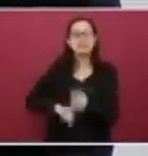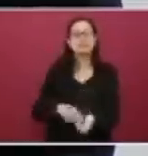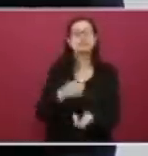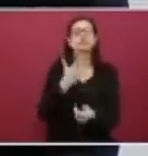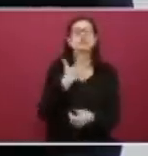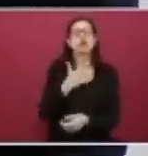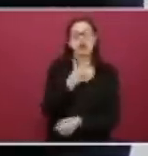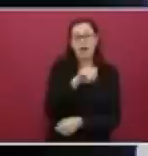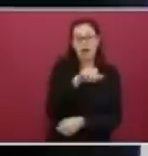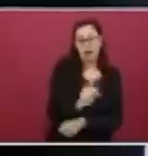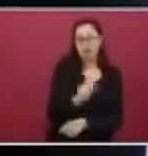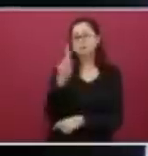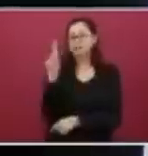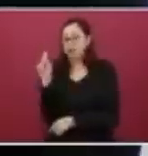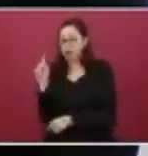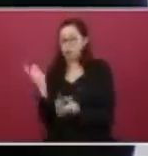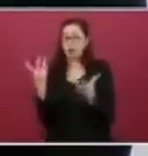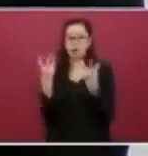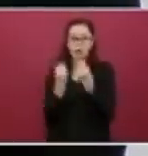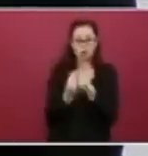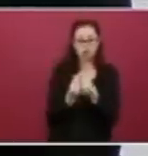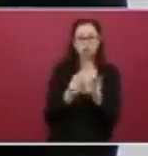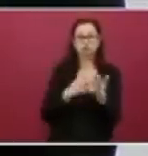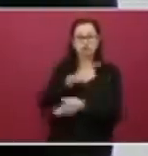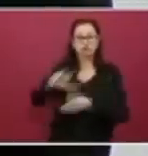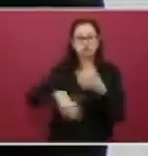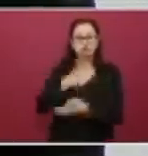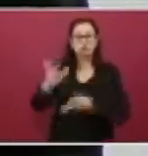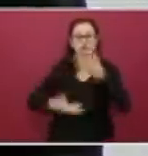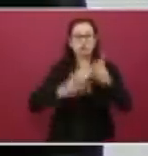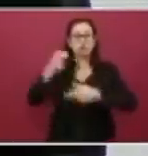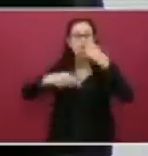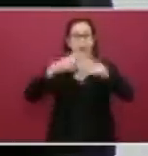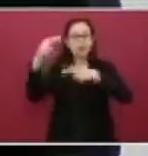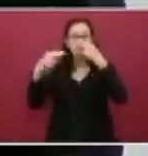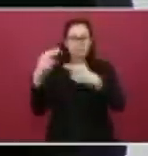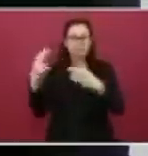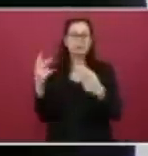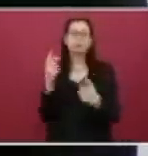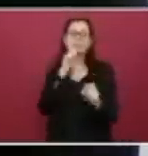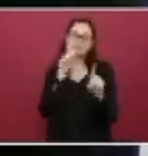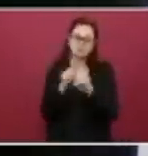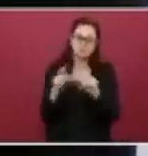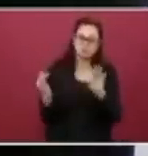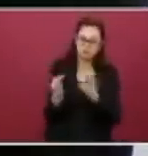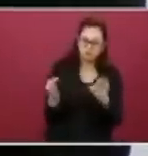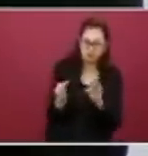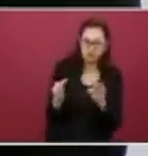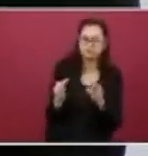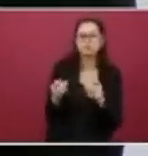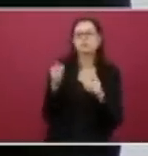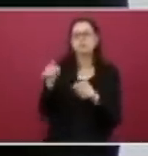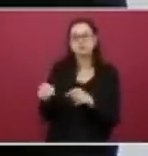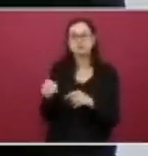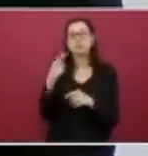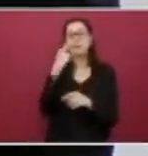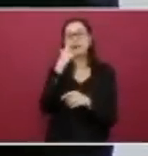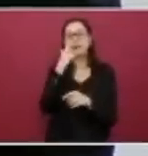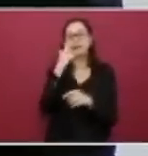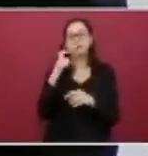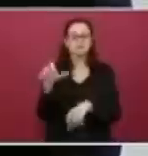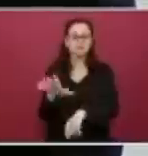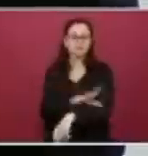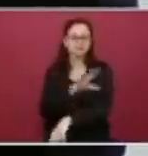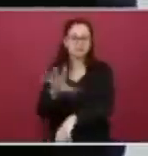agua suficiente para generar vapor y para su enfriamiento ésta se conectará a la red nacional de transmisión de energía